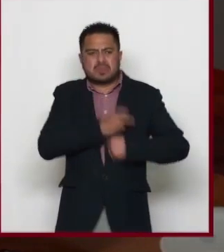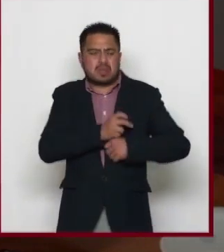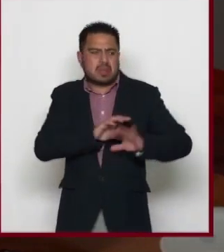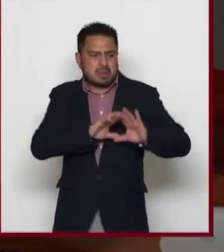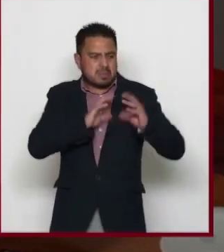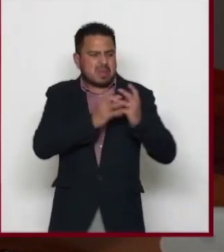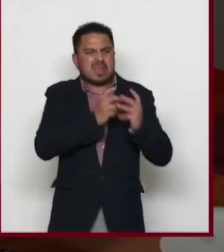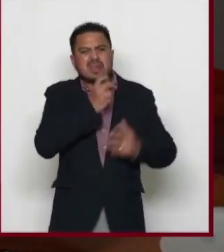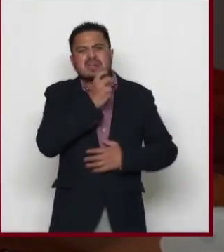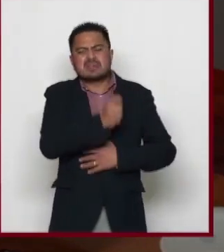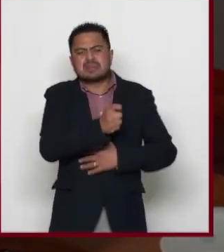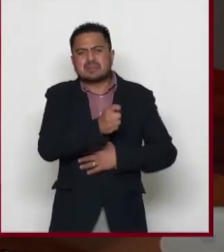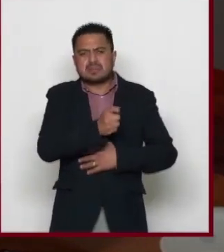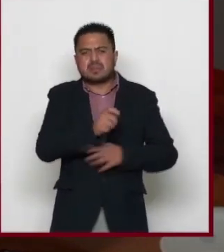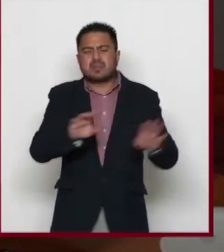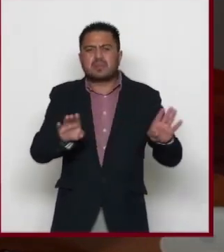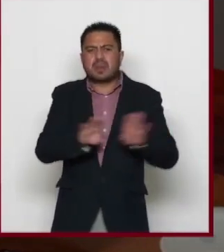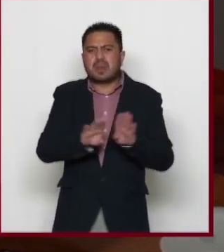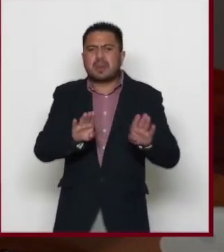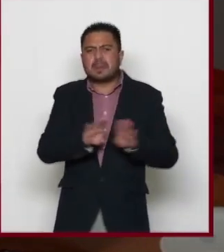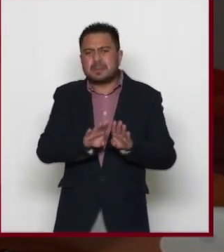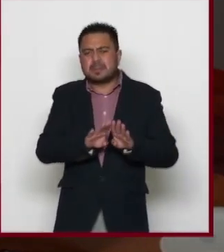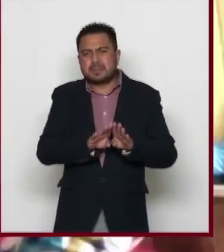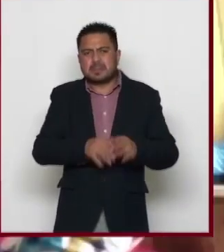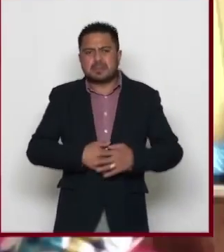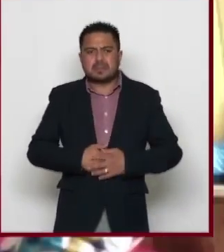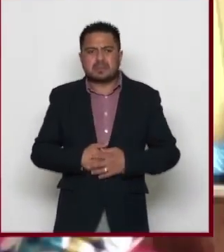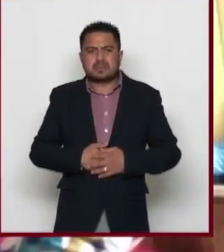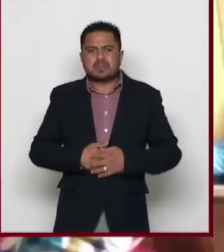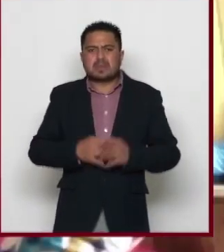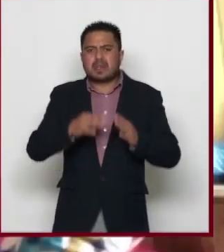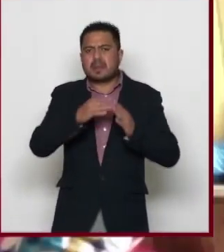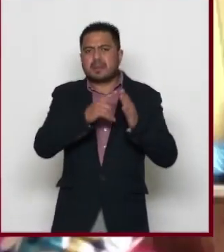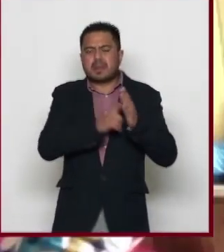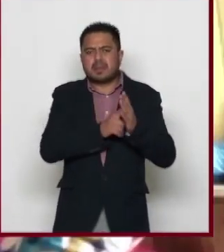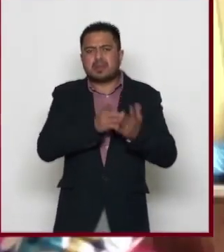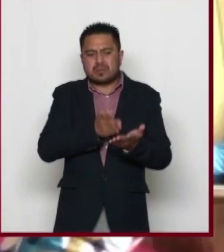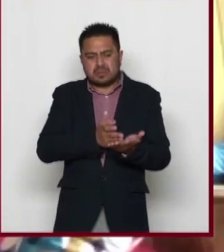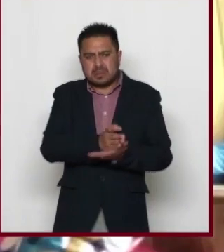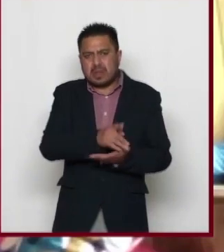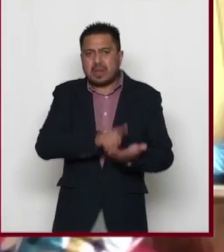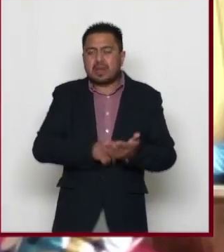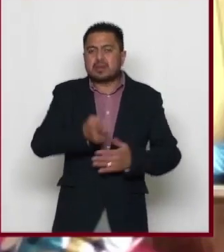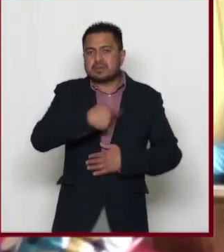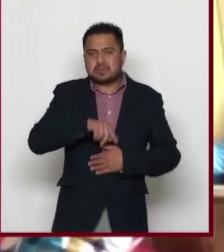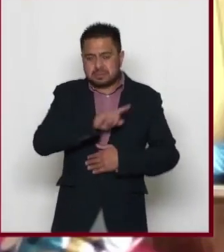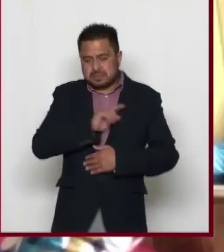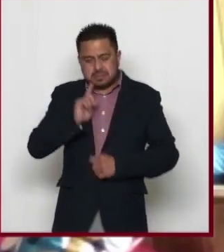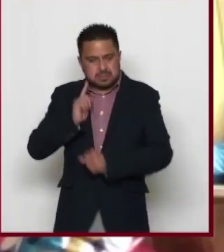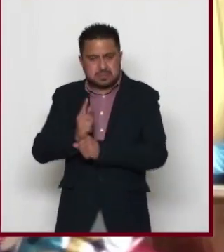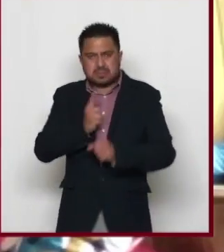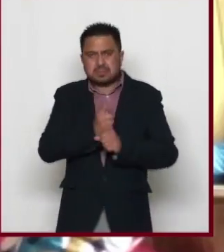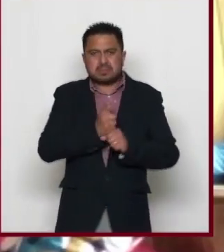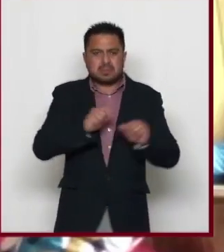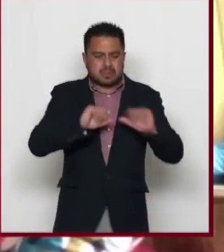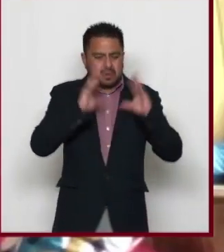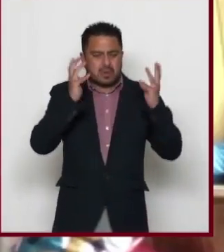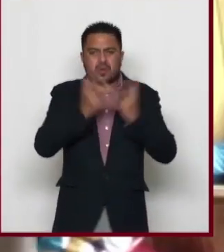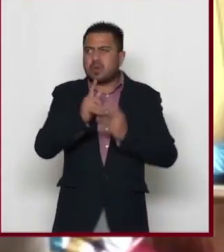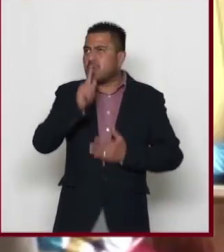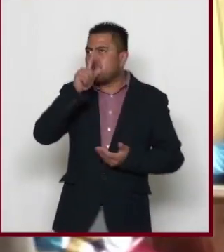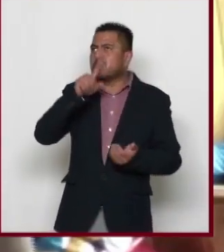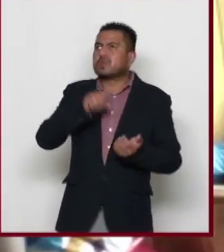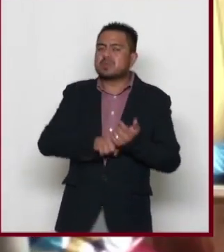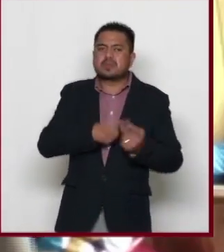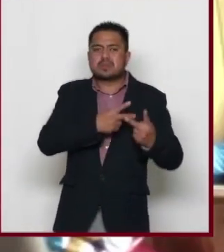Otra de las formas en que podemos detectar exoplanetas es a través de el método del tránsito.